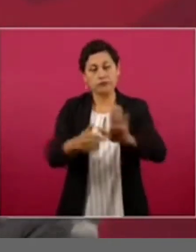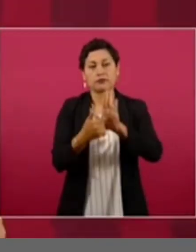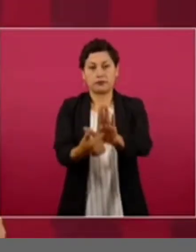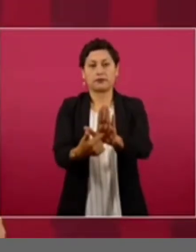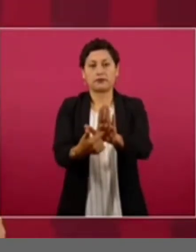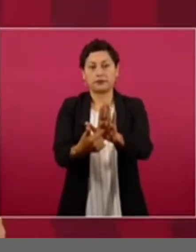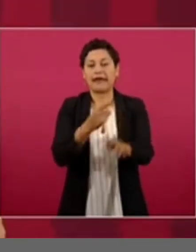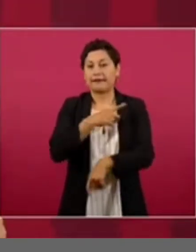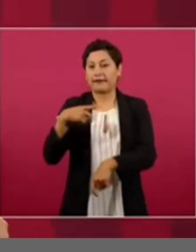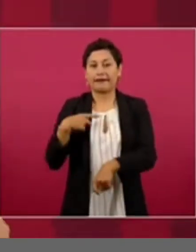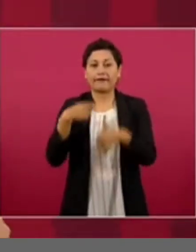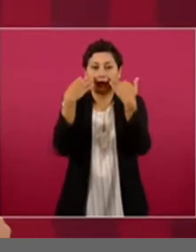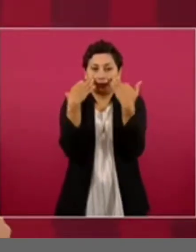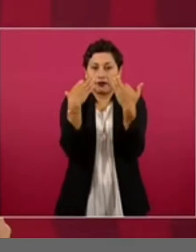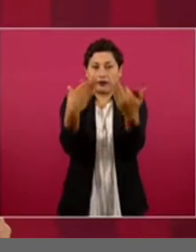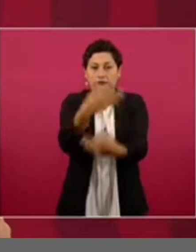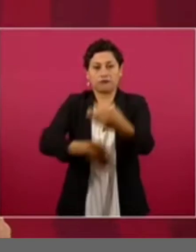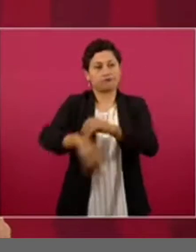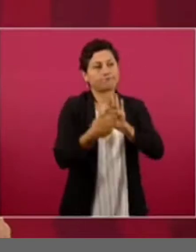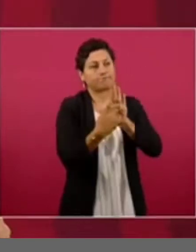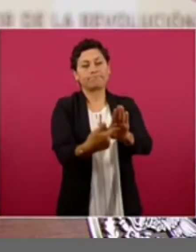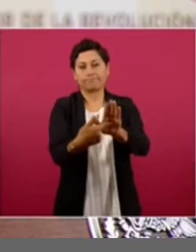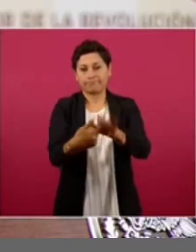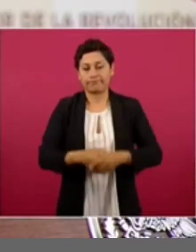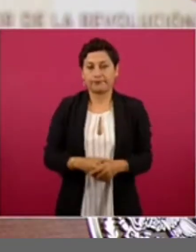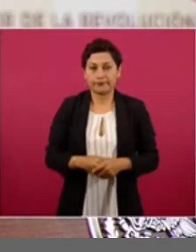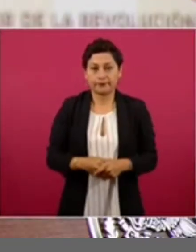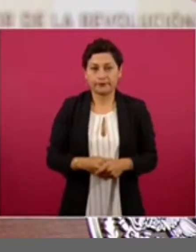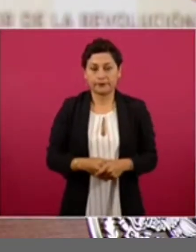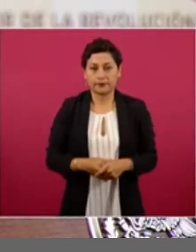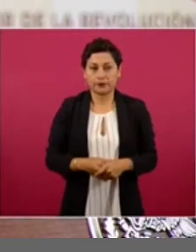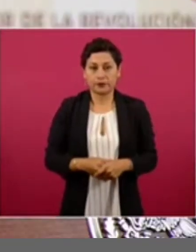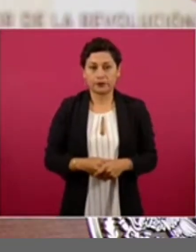que se transparentara todo, se conociera todo.